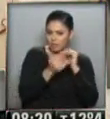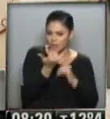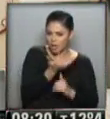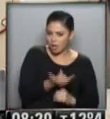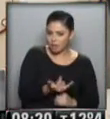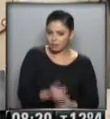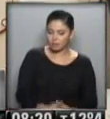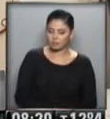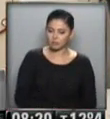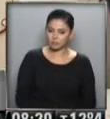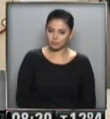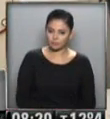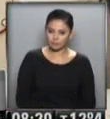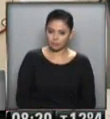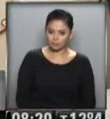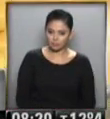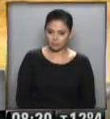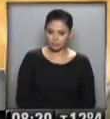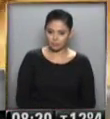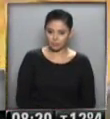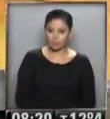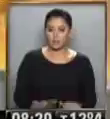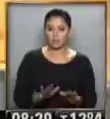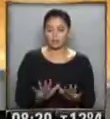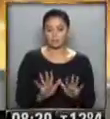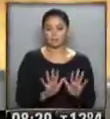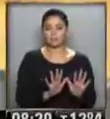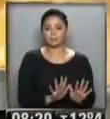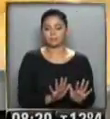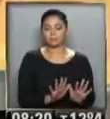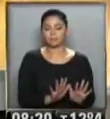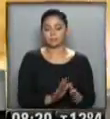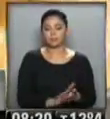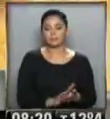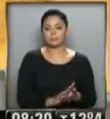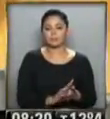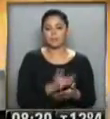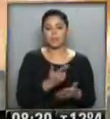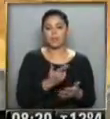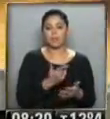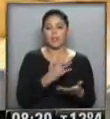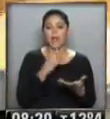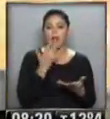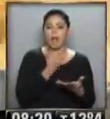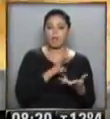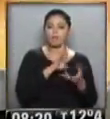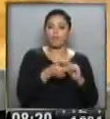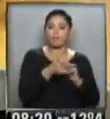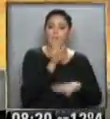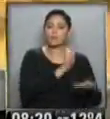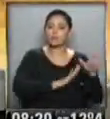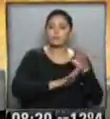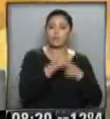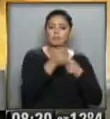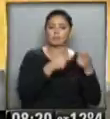hay avances por un lado en la construcción de formas de organización